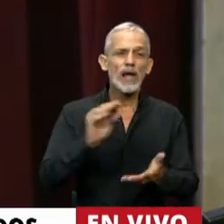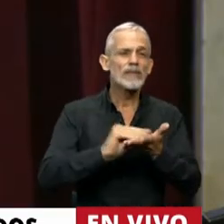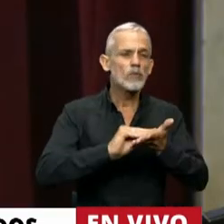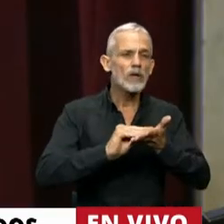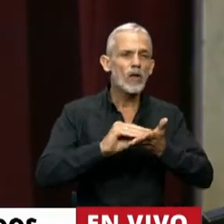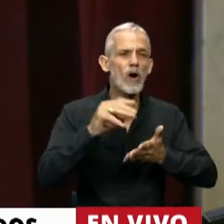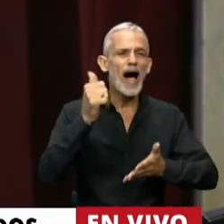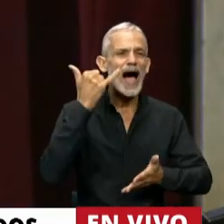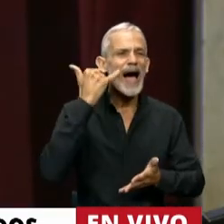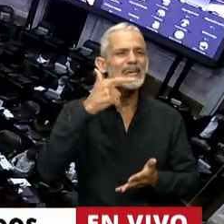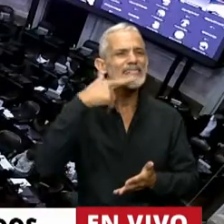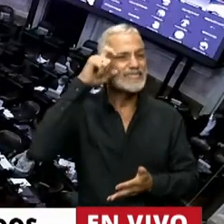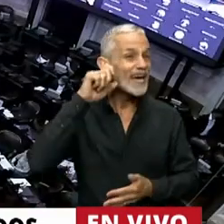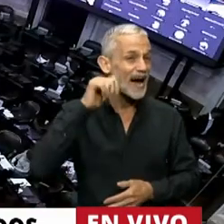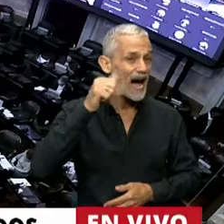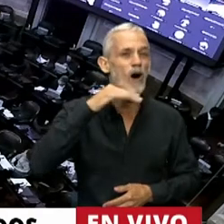Diputado Aicega Juan,